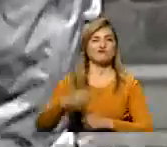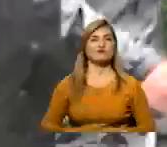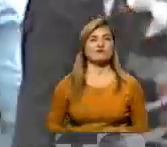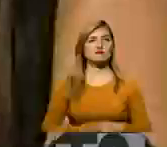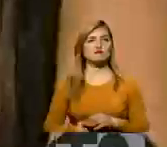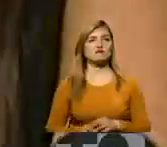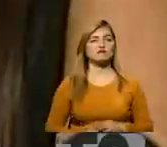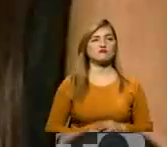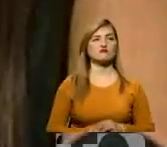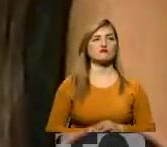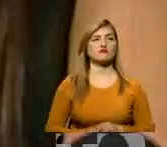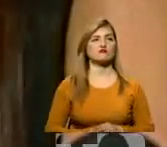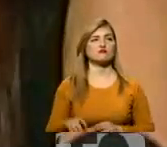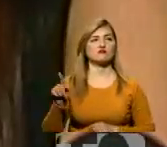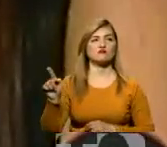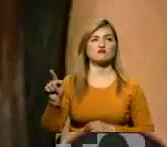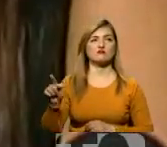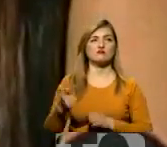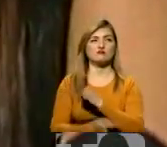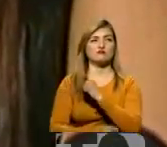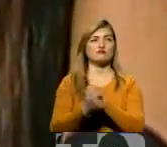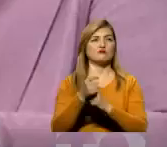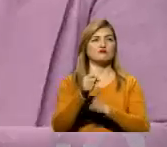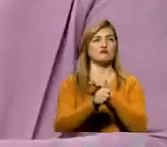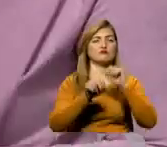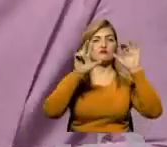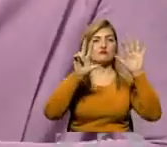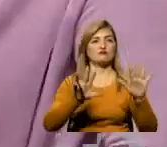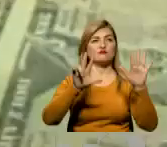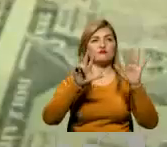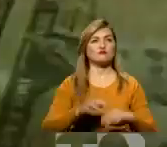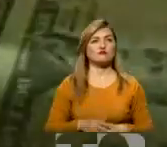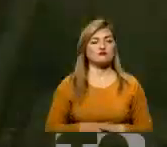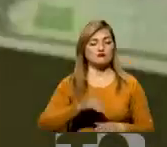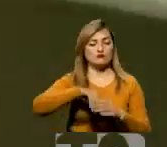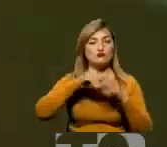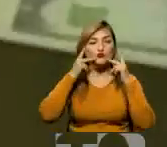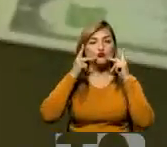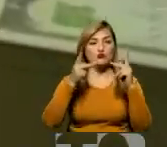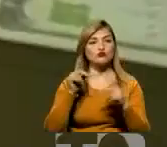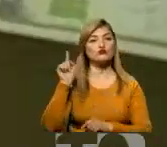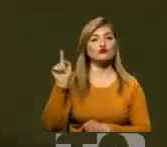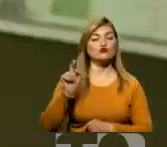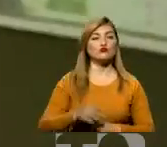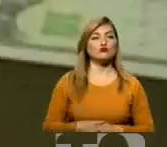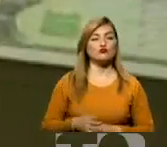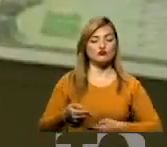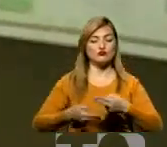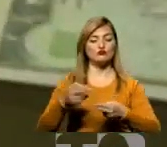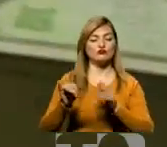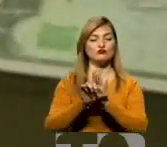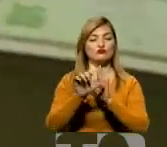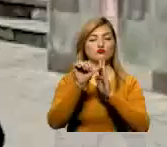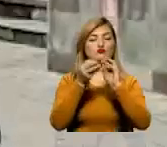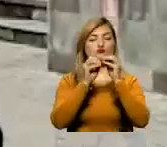causa. Actualmente, Larrea cumple una pena de 8 años por el delito de peculado. Por este delito de lavado de activos, según el